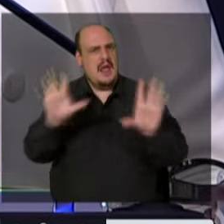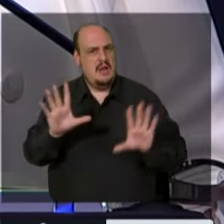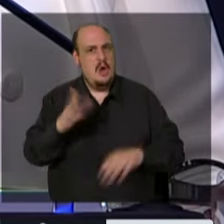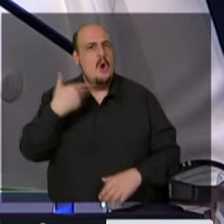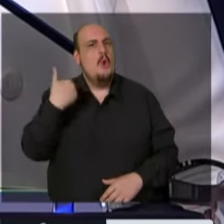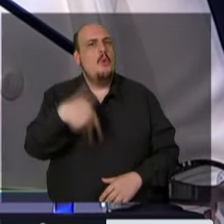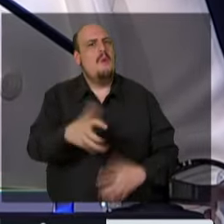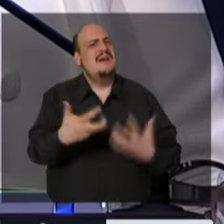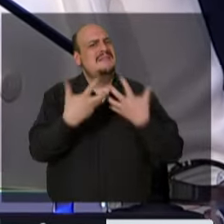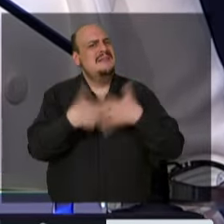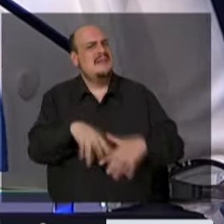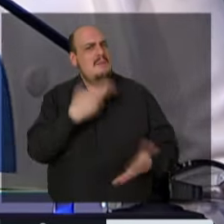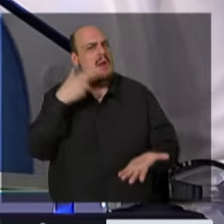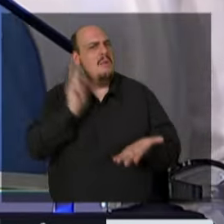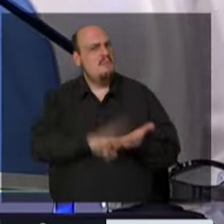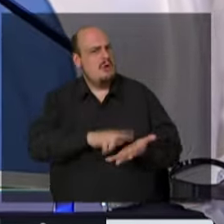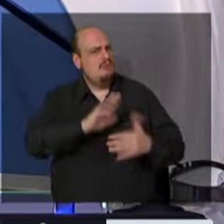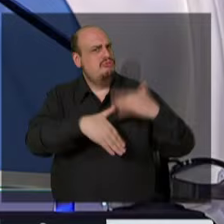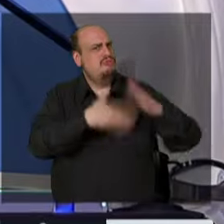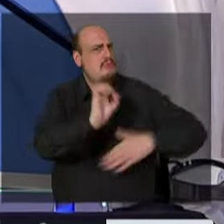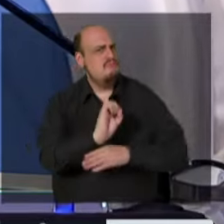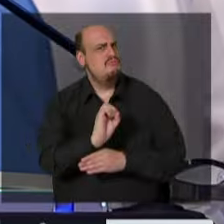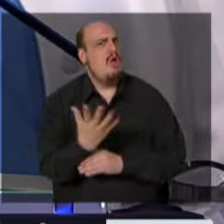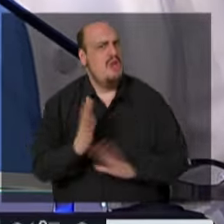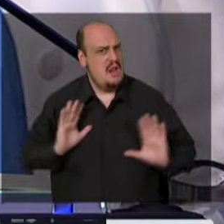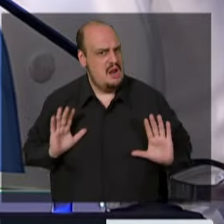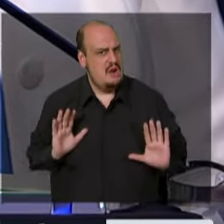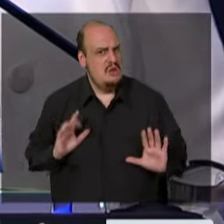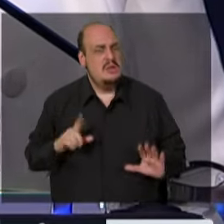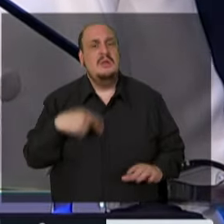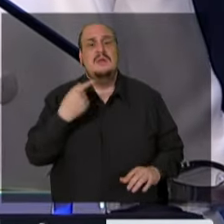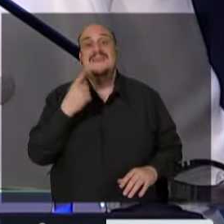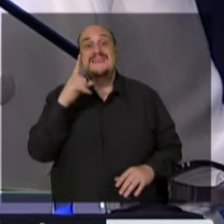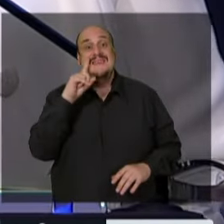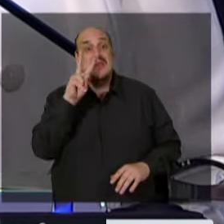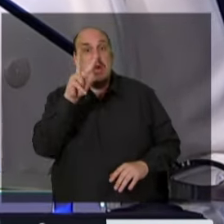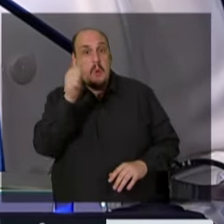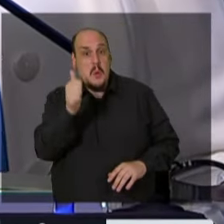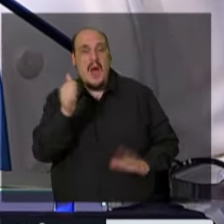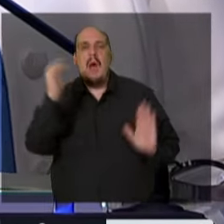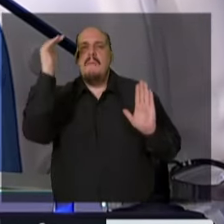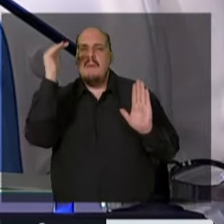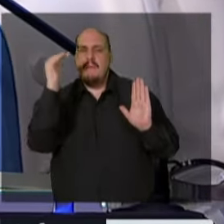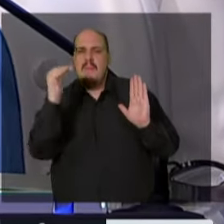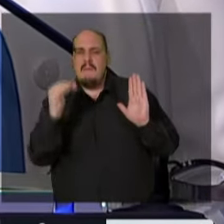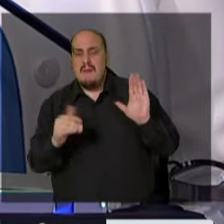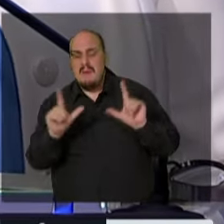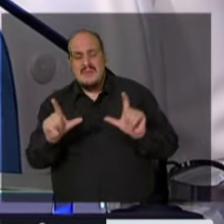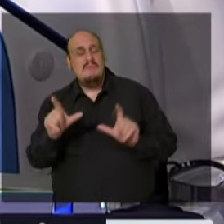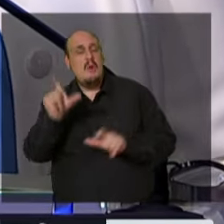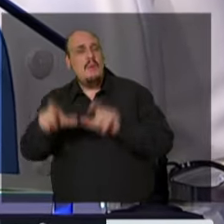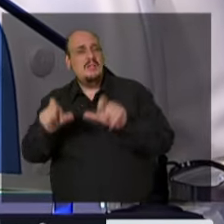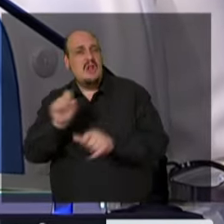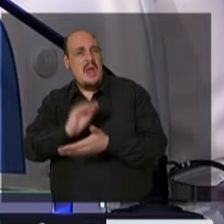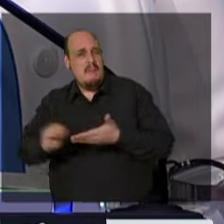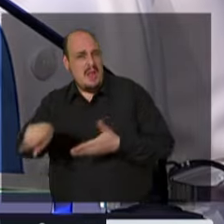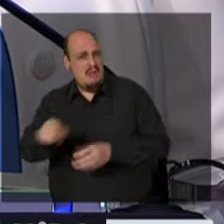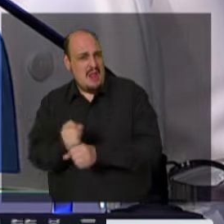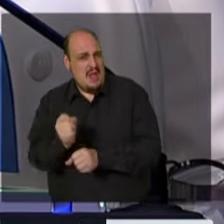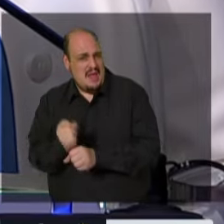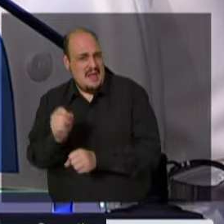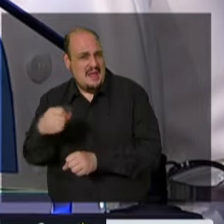sistema tributario mucho más progresivo. Vamos a seguir bajando el IVA a todos los trabajadores argentinos. Vamos a